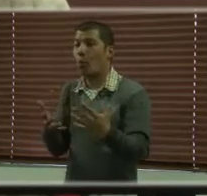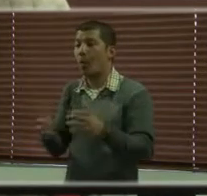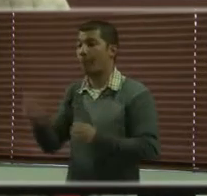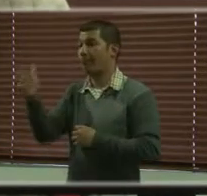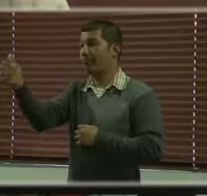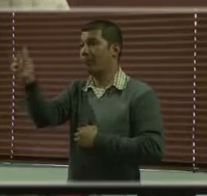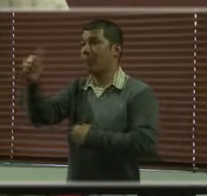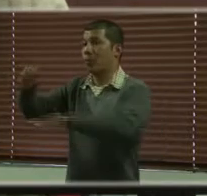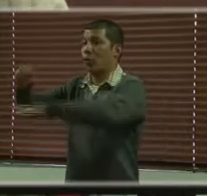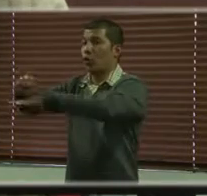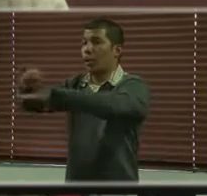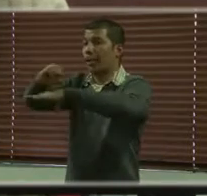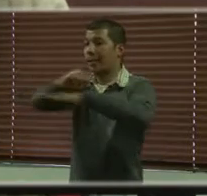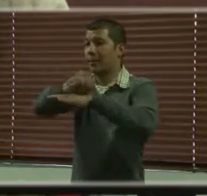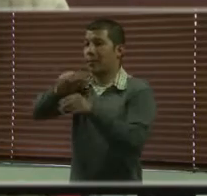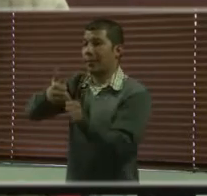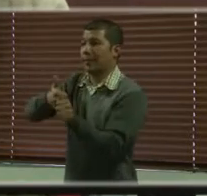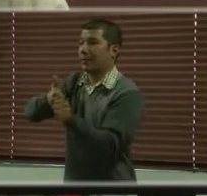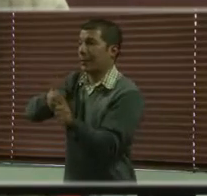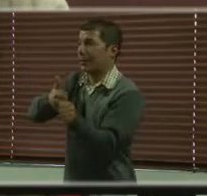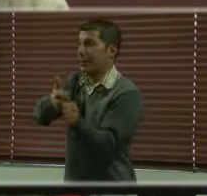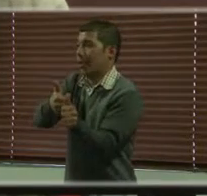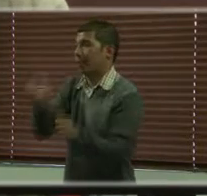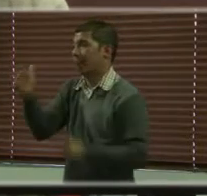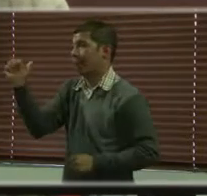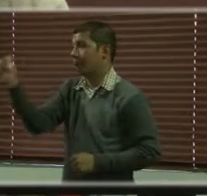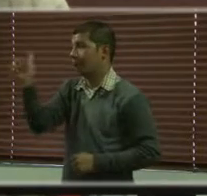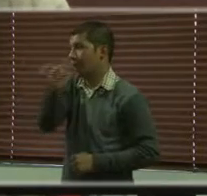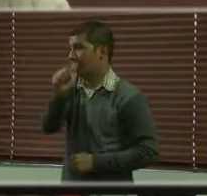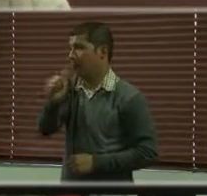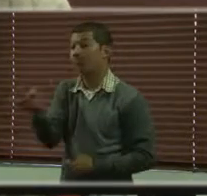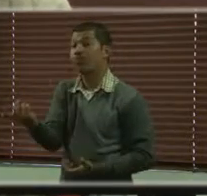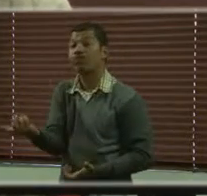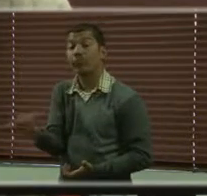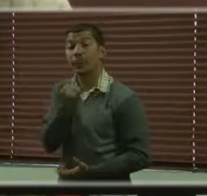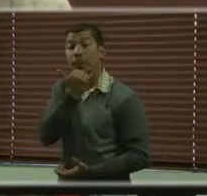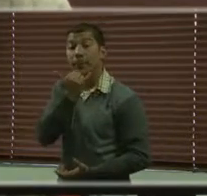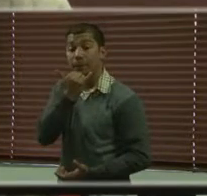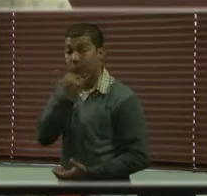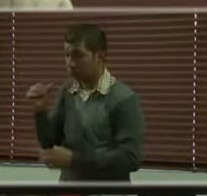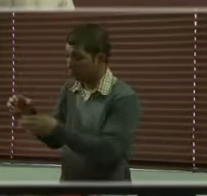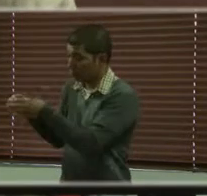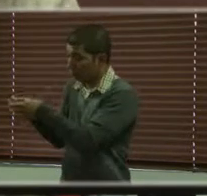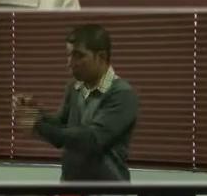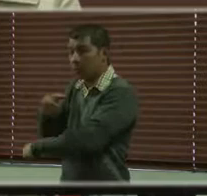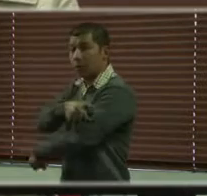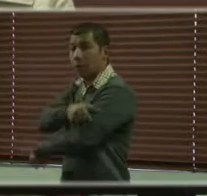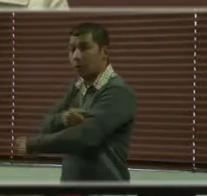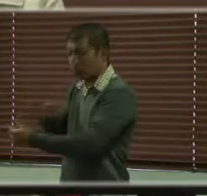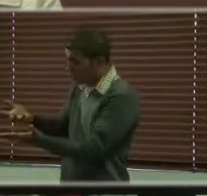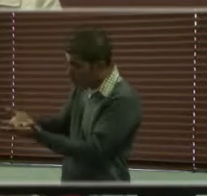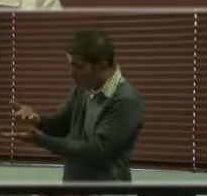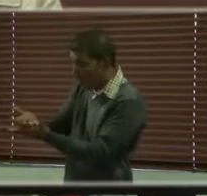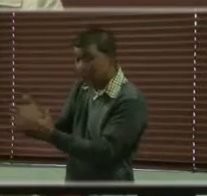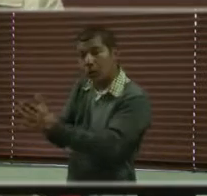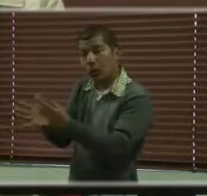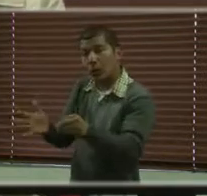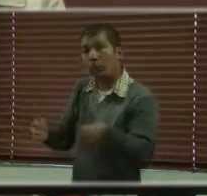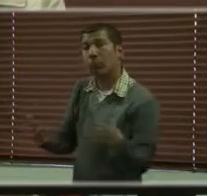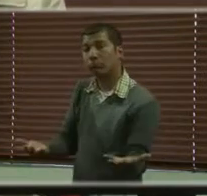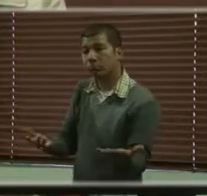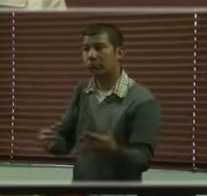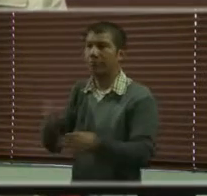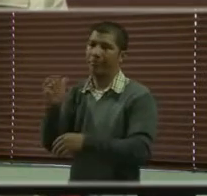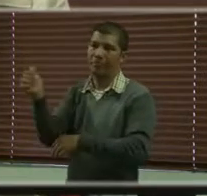le van a dar seguimiento y hacer incidencia para que el estado las cumpla porque al igual que la convención verdad